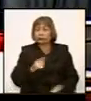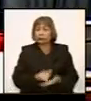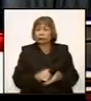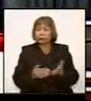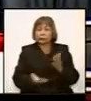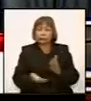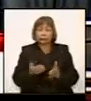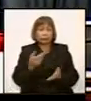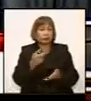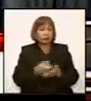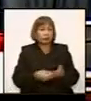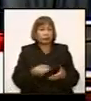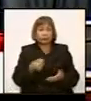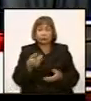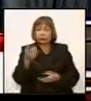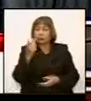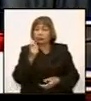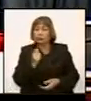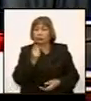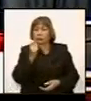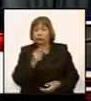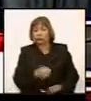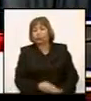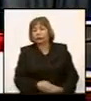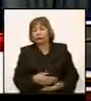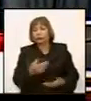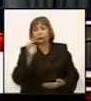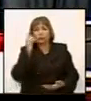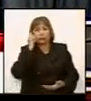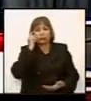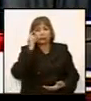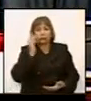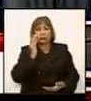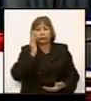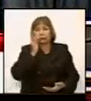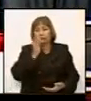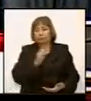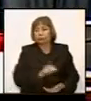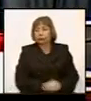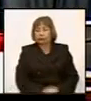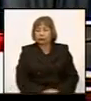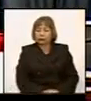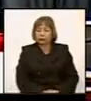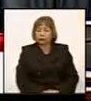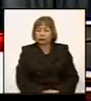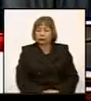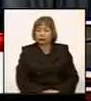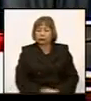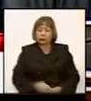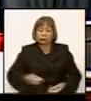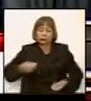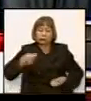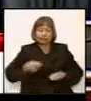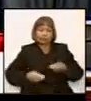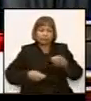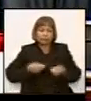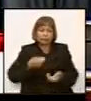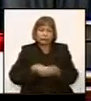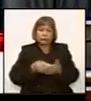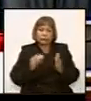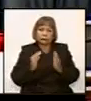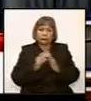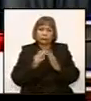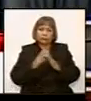su pensión o su jubilación, pensando en su futuro, ha invertido en una